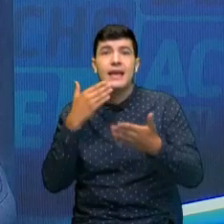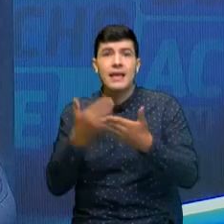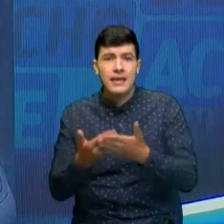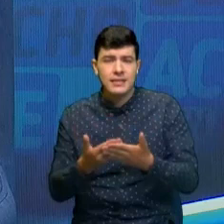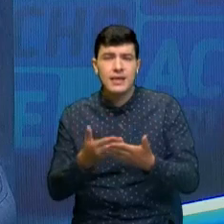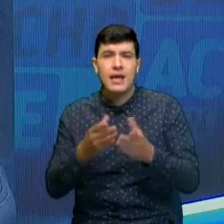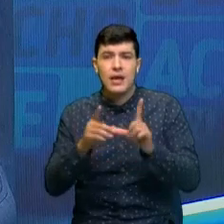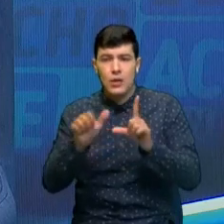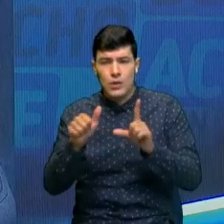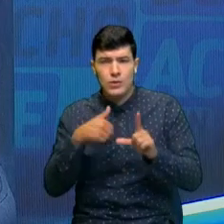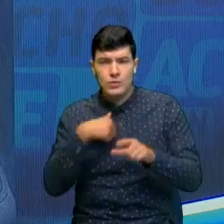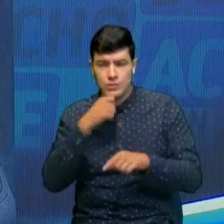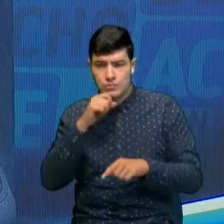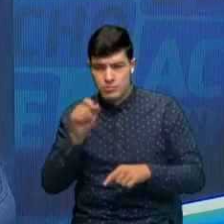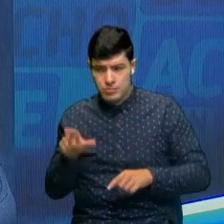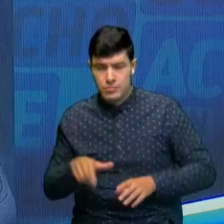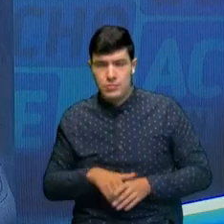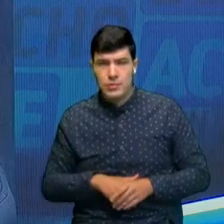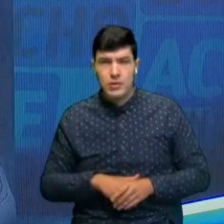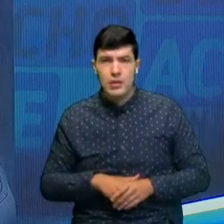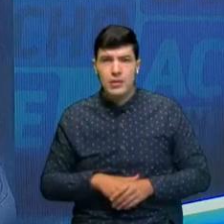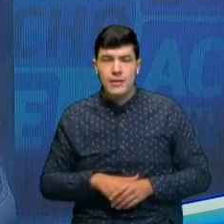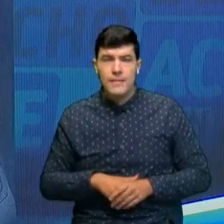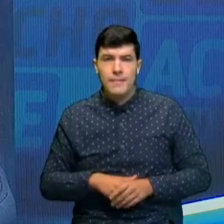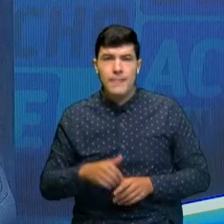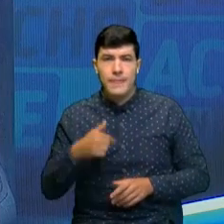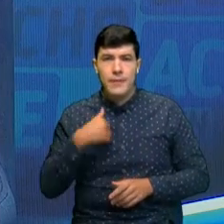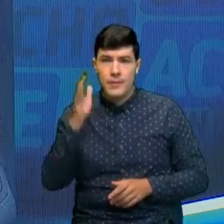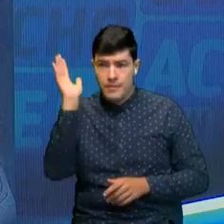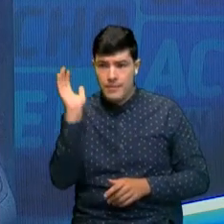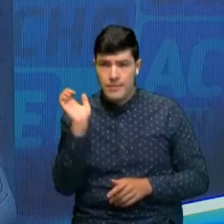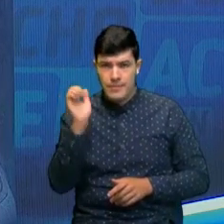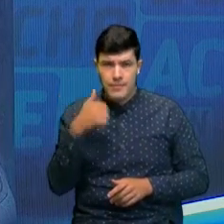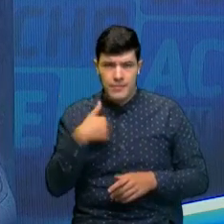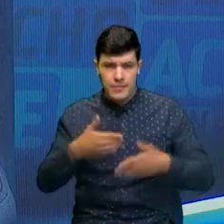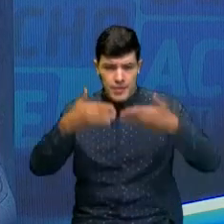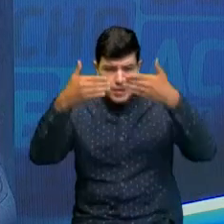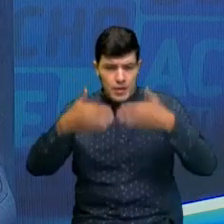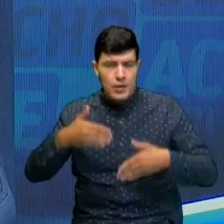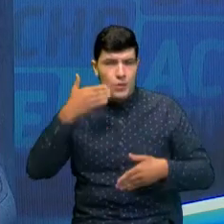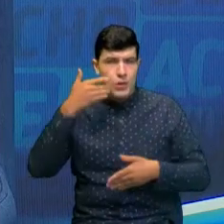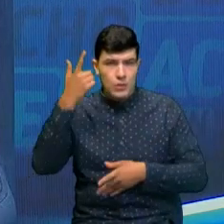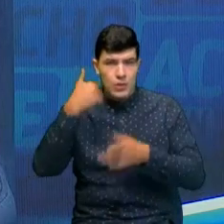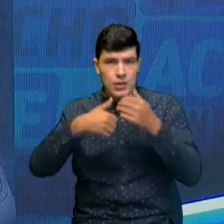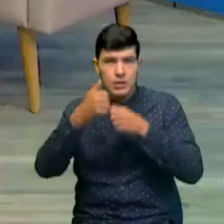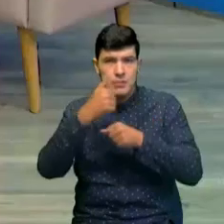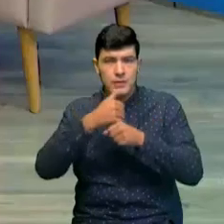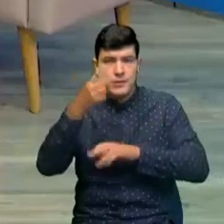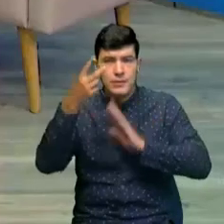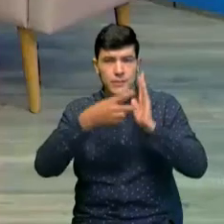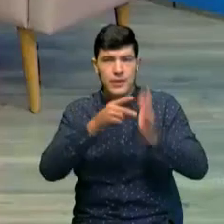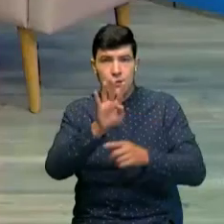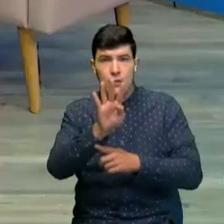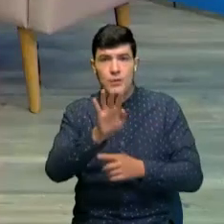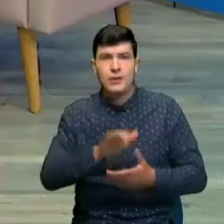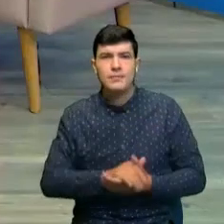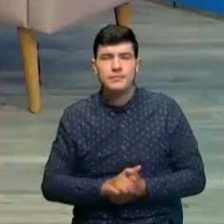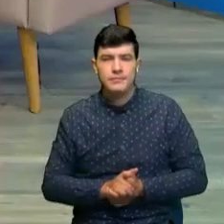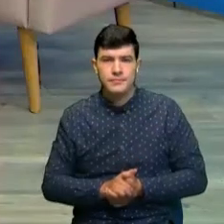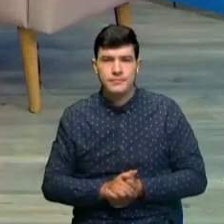de Seguridad Social. Sí, señor. Yo soy pensionado por invalidez desde el año 2004.